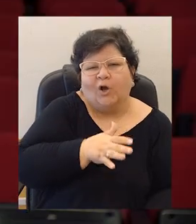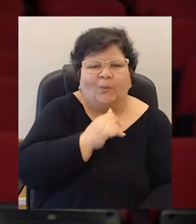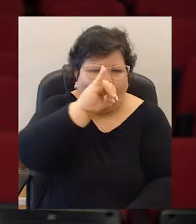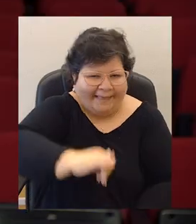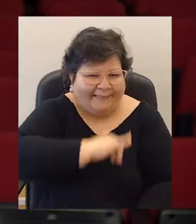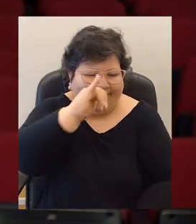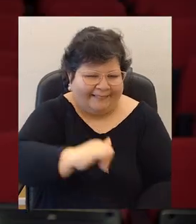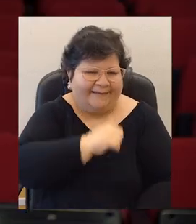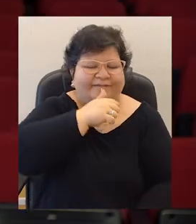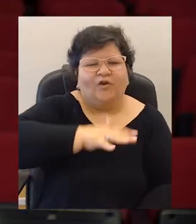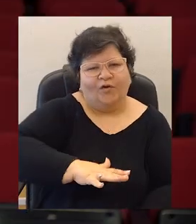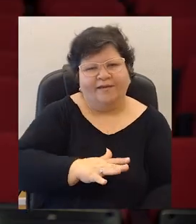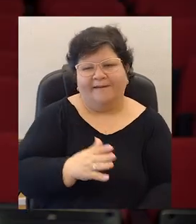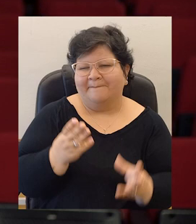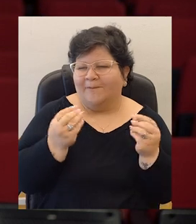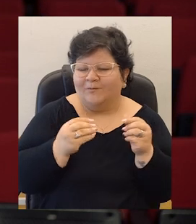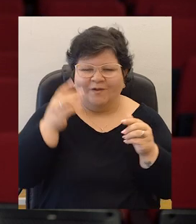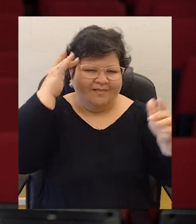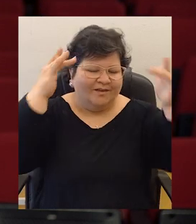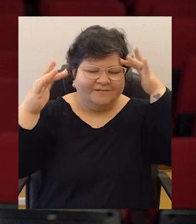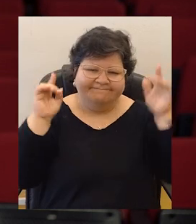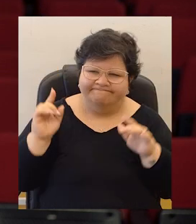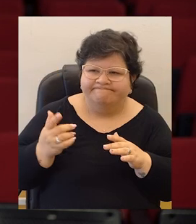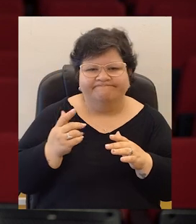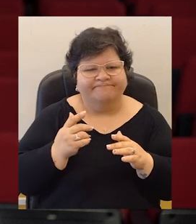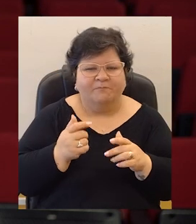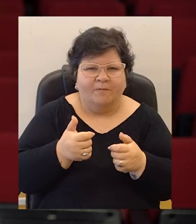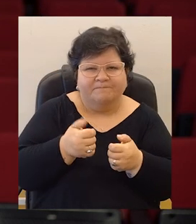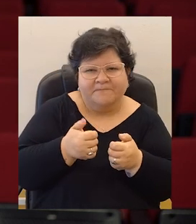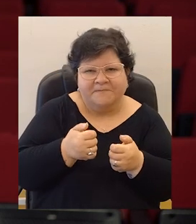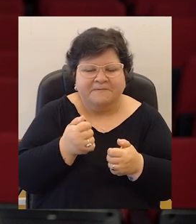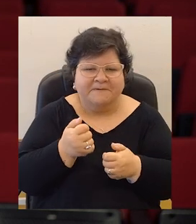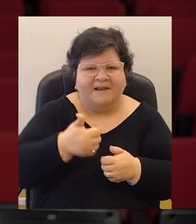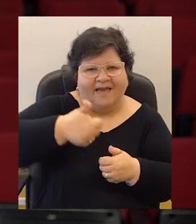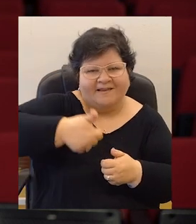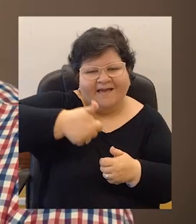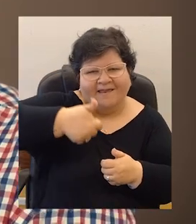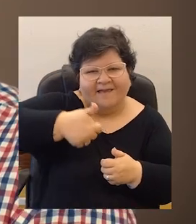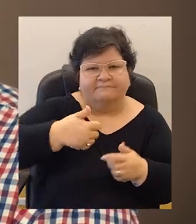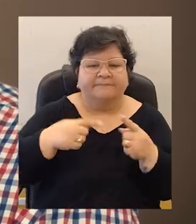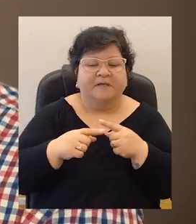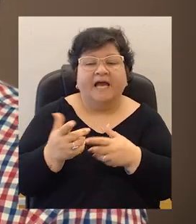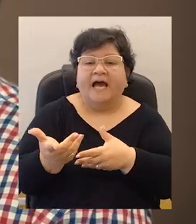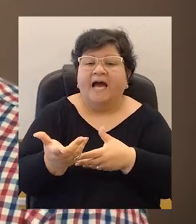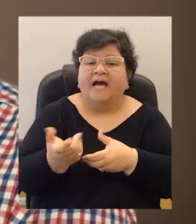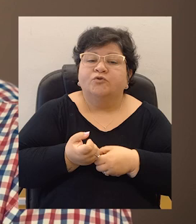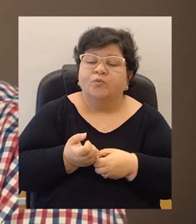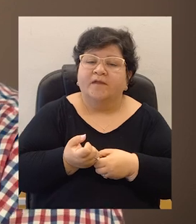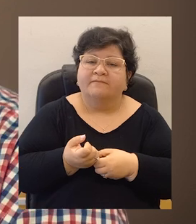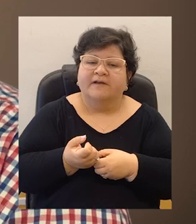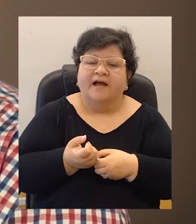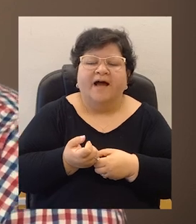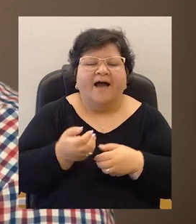los que tienen muchos seguidores donde vos te das cuenta perfectamente de lo que están haciendo sexual ayudándote a navegar de forma